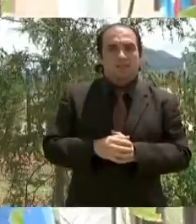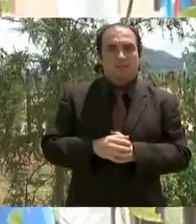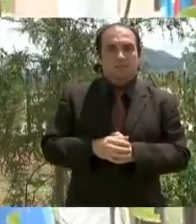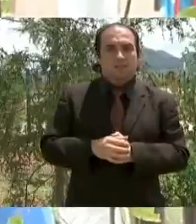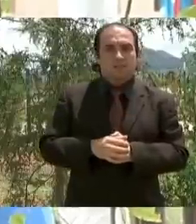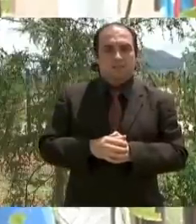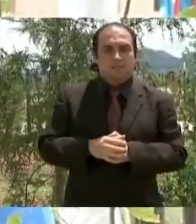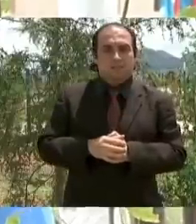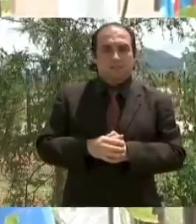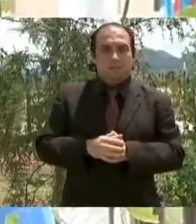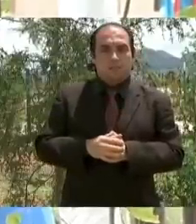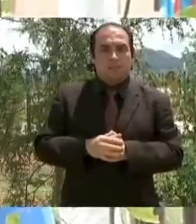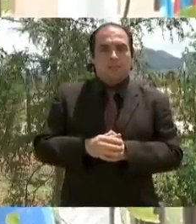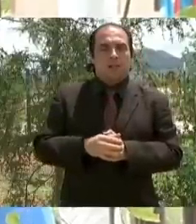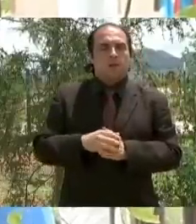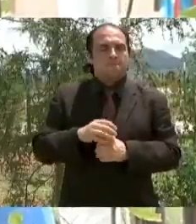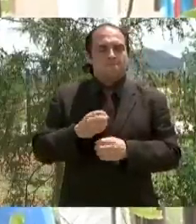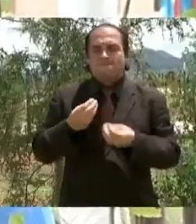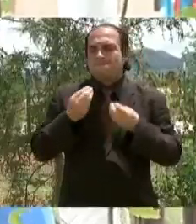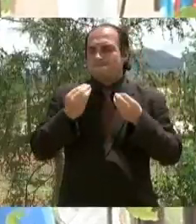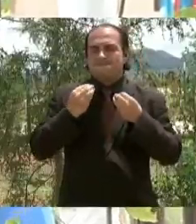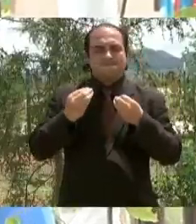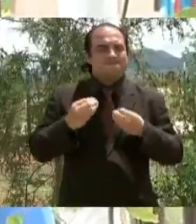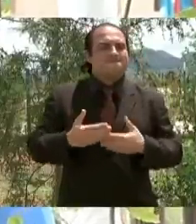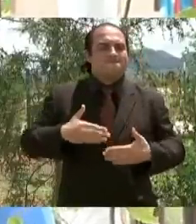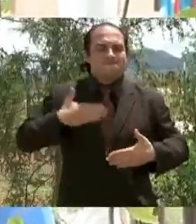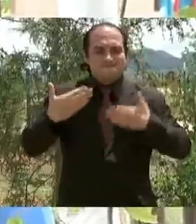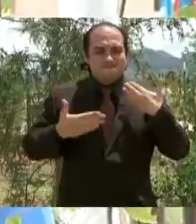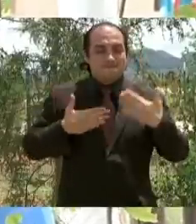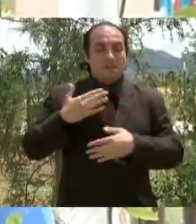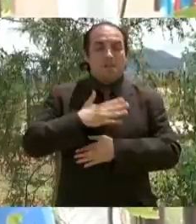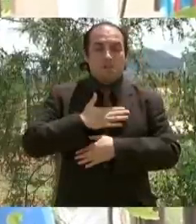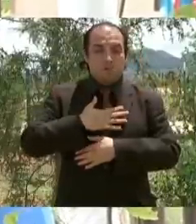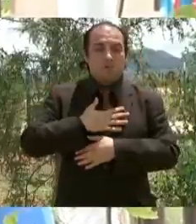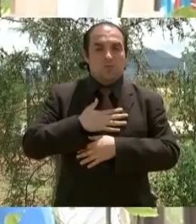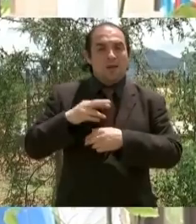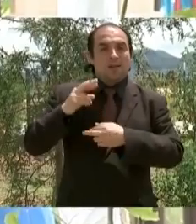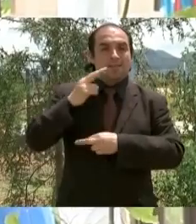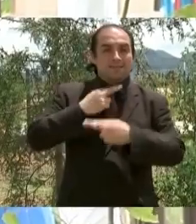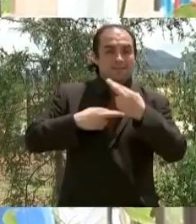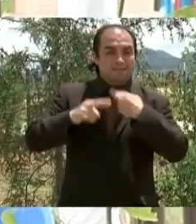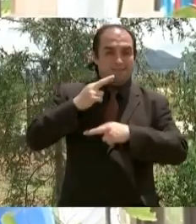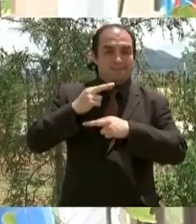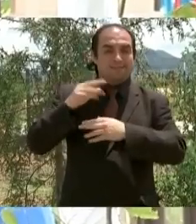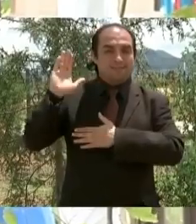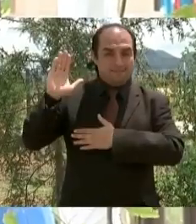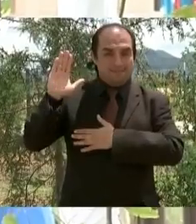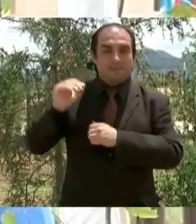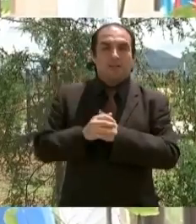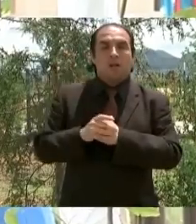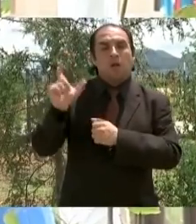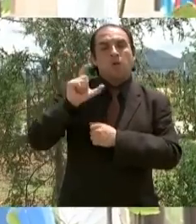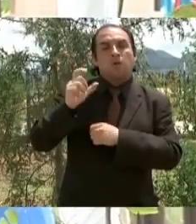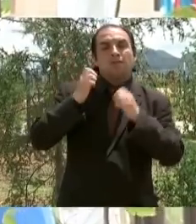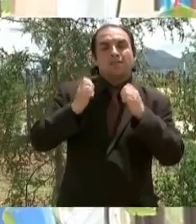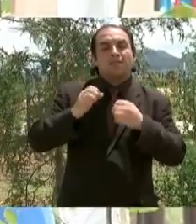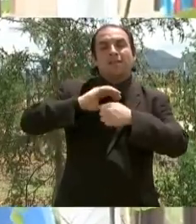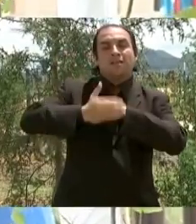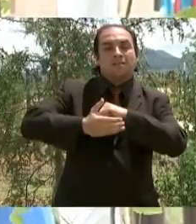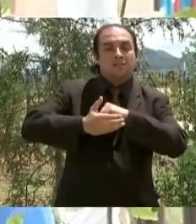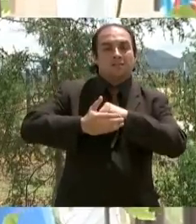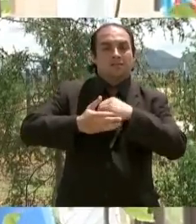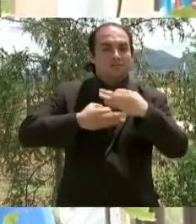qué alegría. Yo voy a regresar cuando esté todo